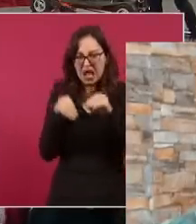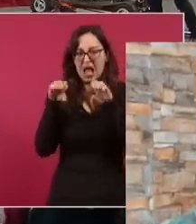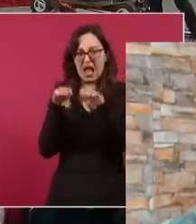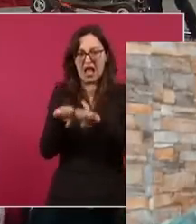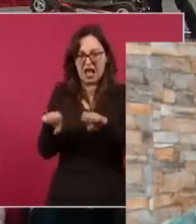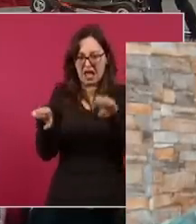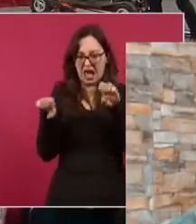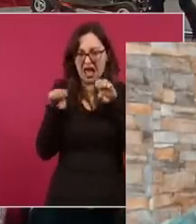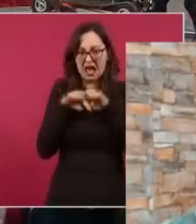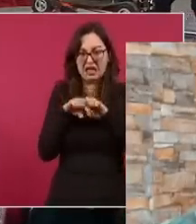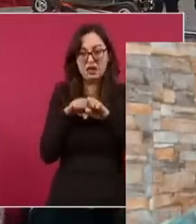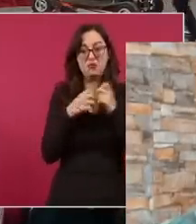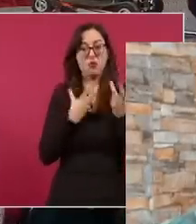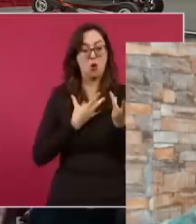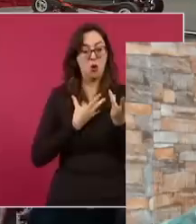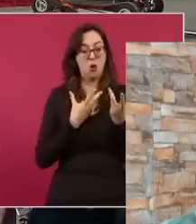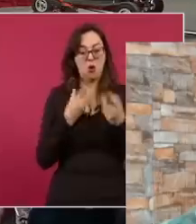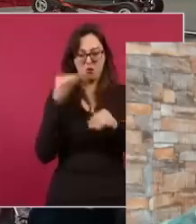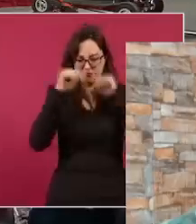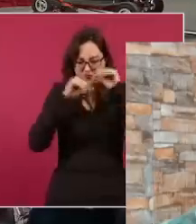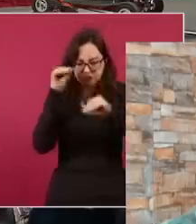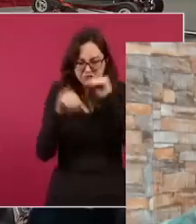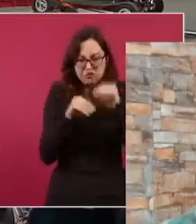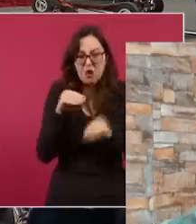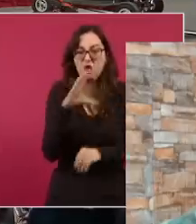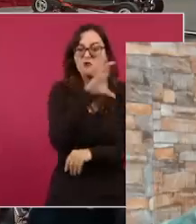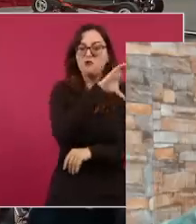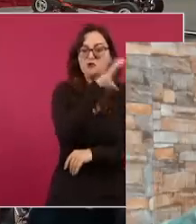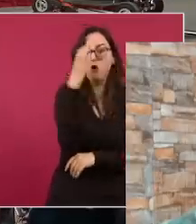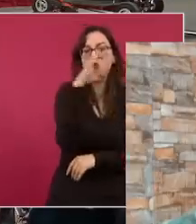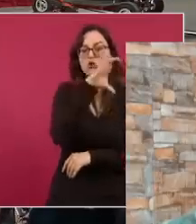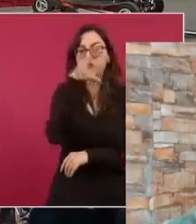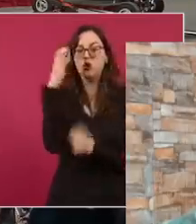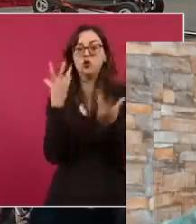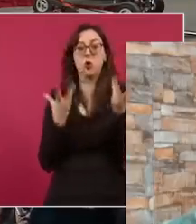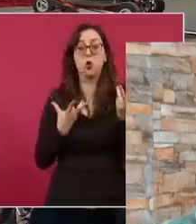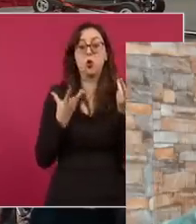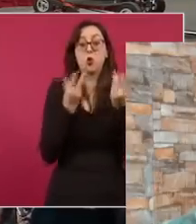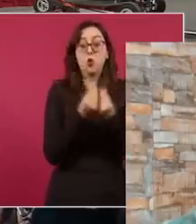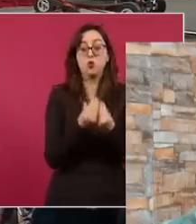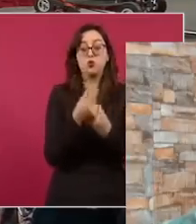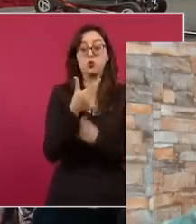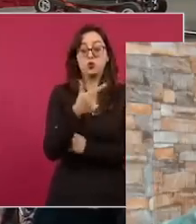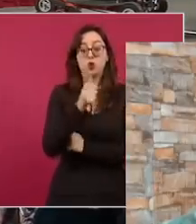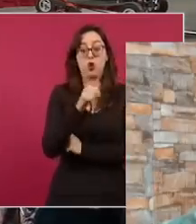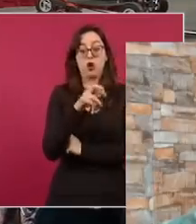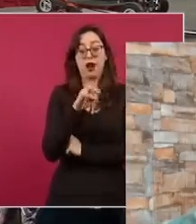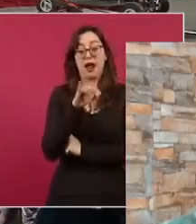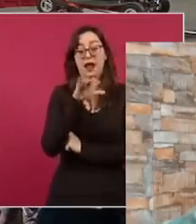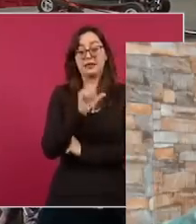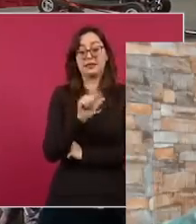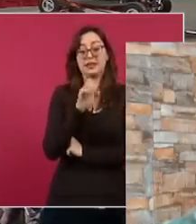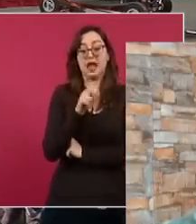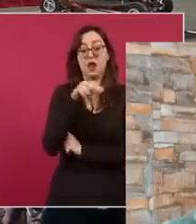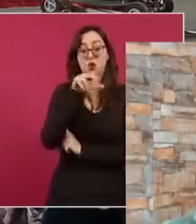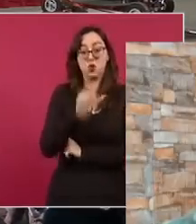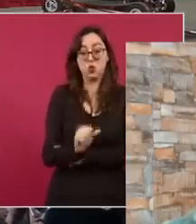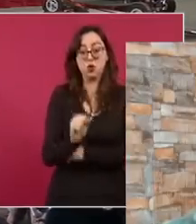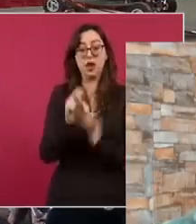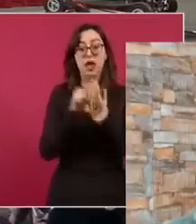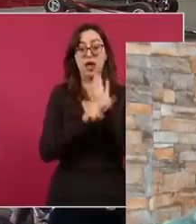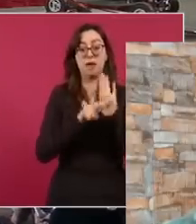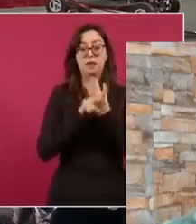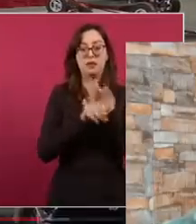con fotos al lado de García Luna, que fuimos a los periodistas amigos que visitaron el búnker. Ay,